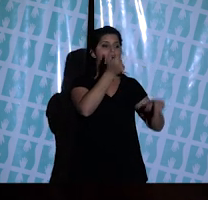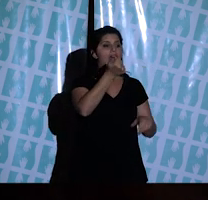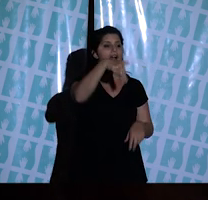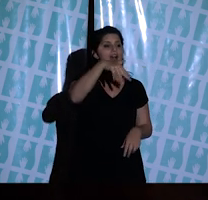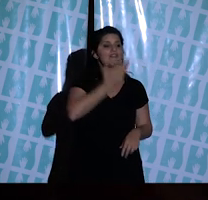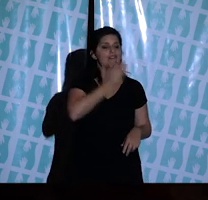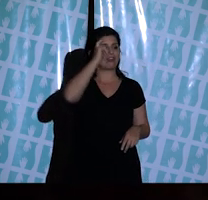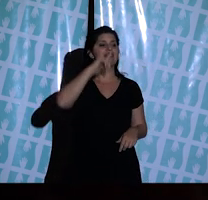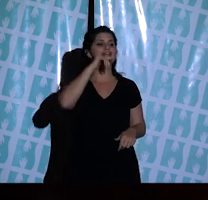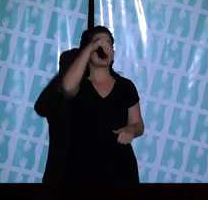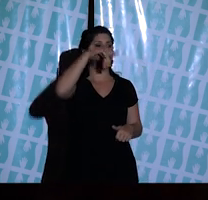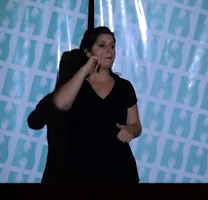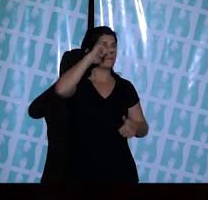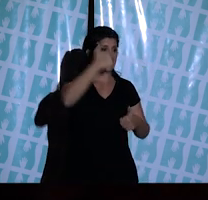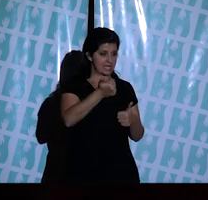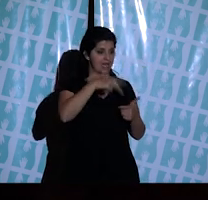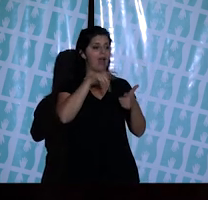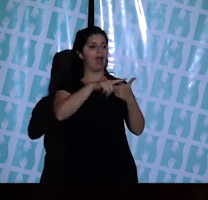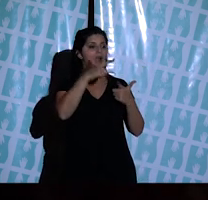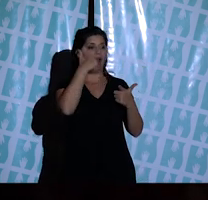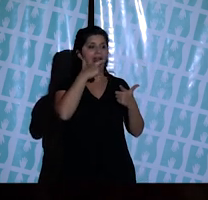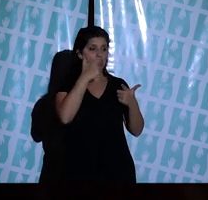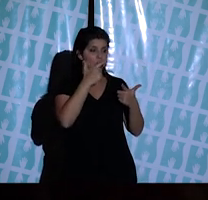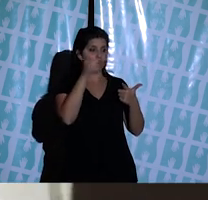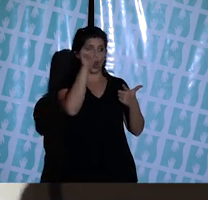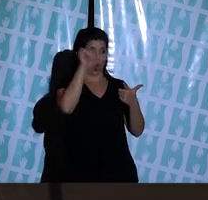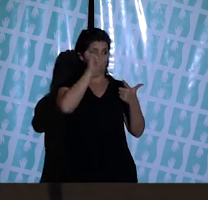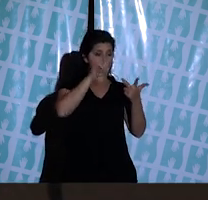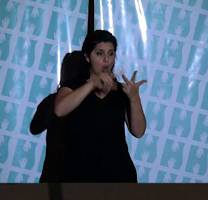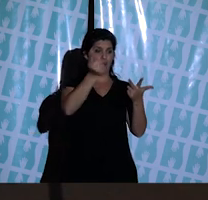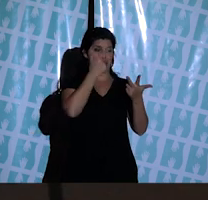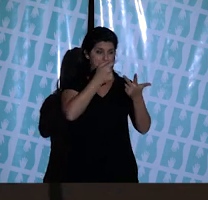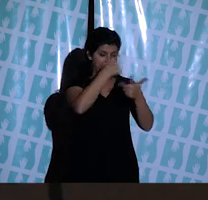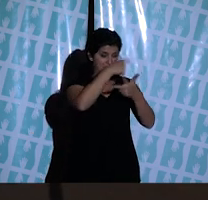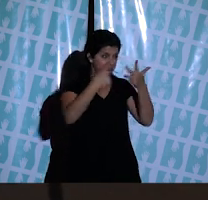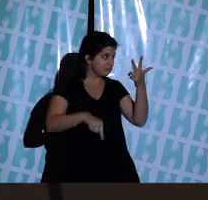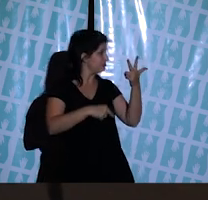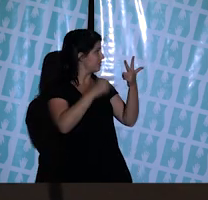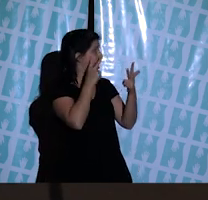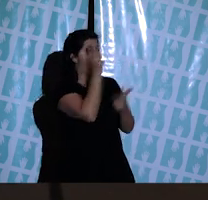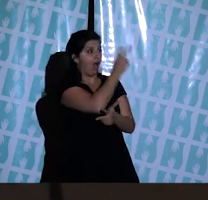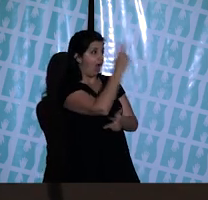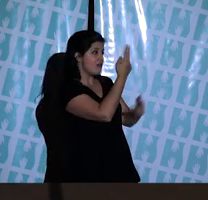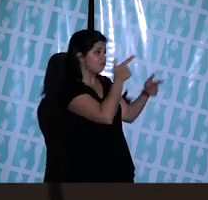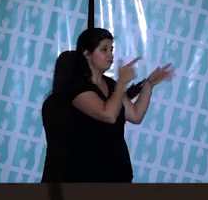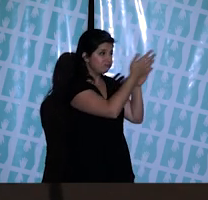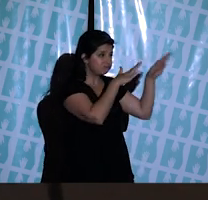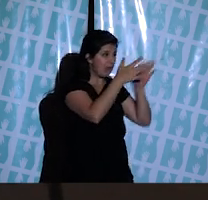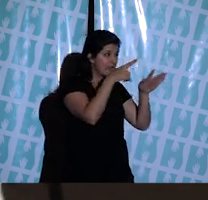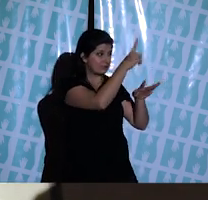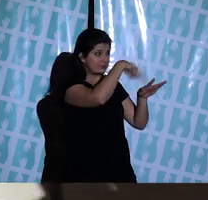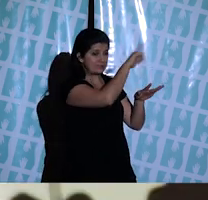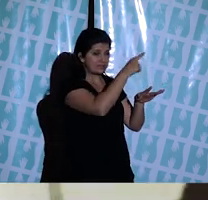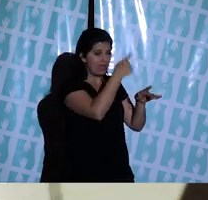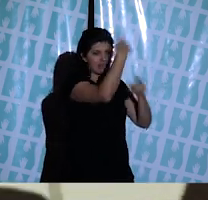nicotina y etanol o alcohol. Verán que todos tienen más o menos lo mismo, se diferencian en cómo hacen efecto